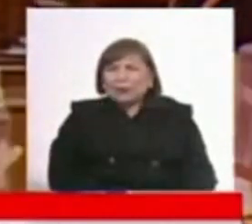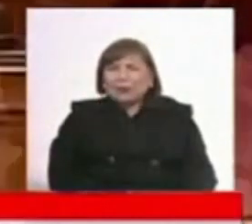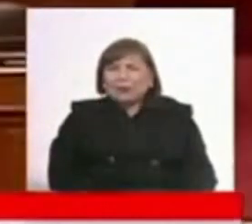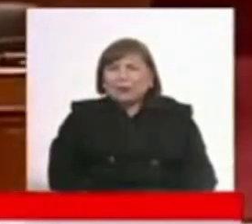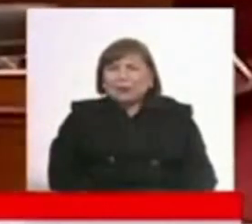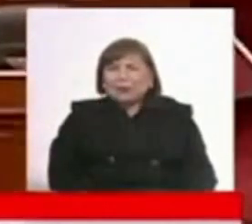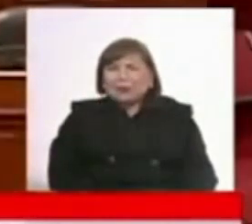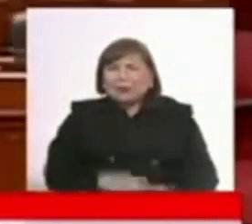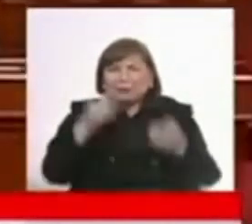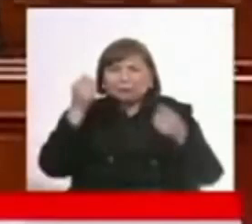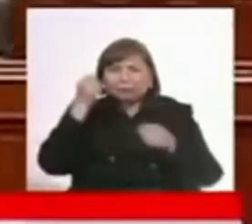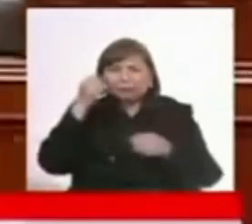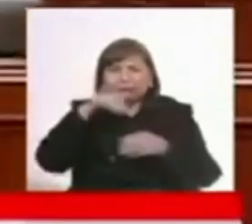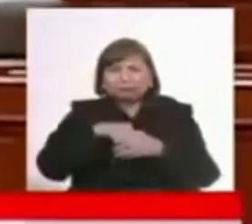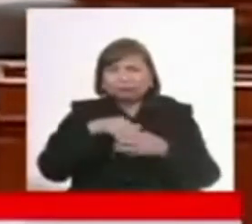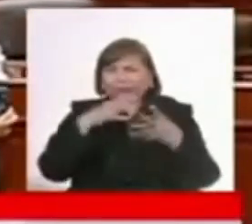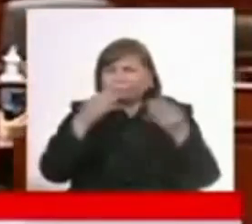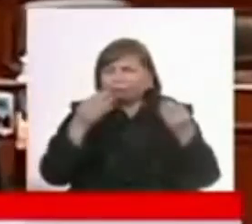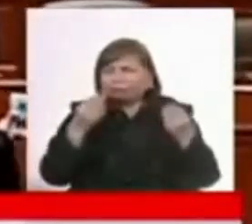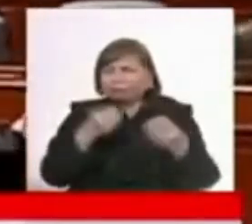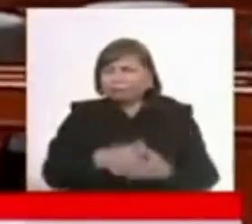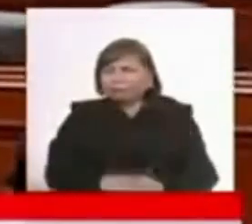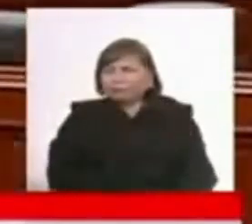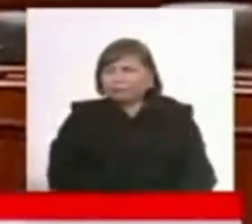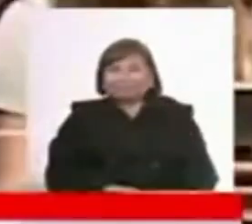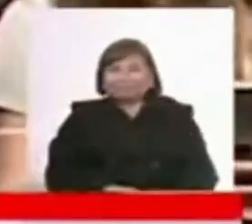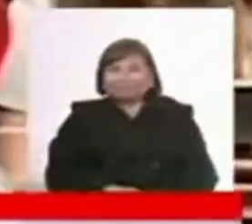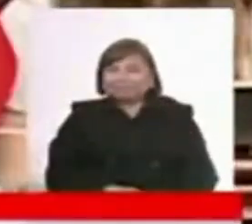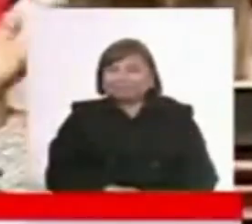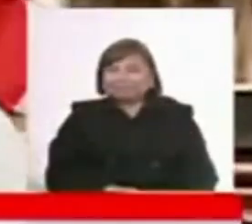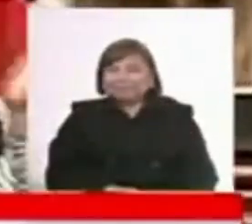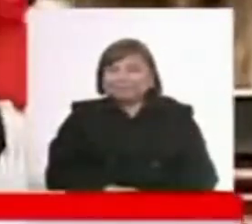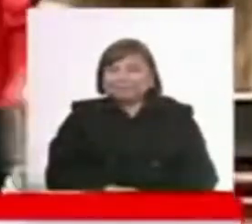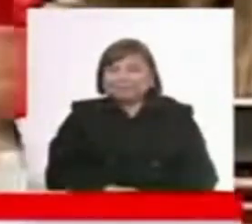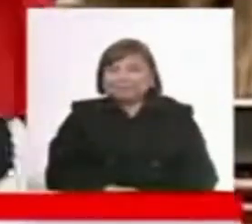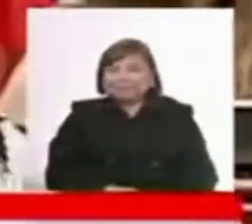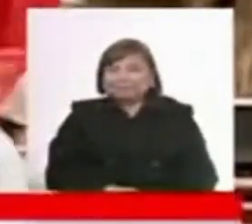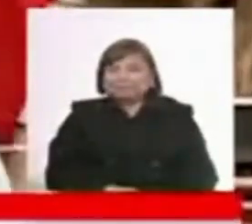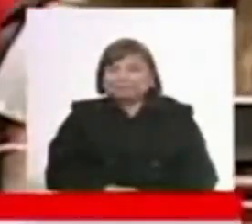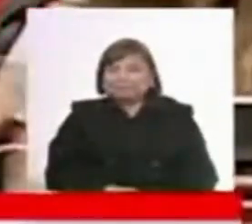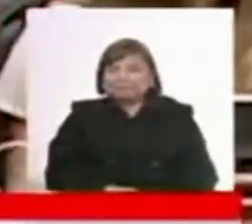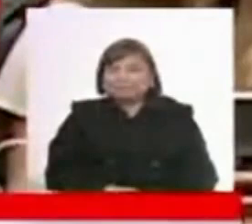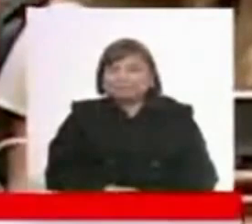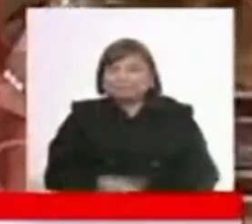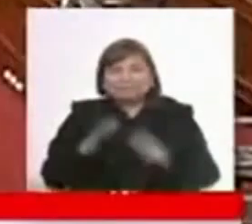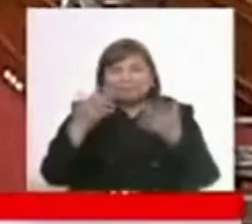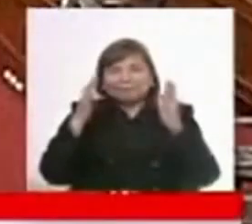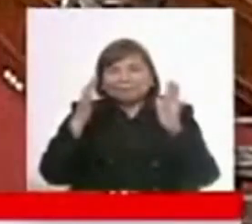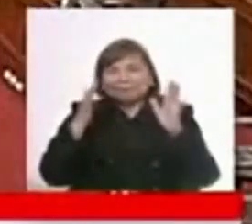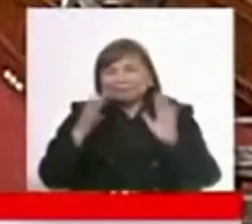hasta las cuatro de la tarde o cinco cuatro de la tarde que seguramente la nueva presidenta es una cosa impresionante